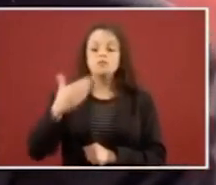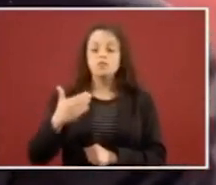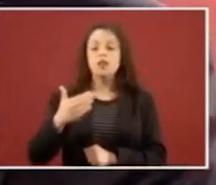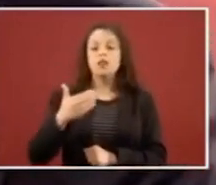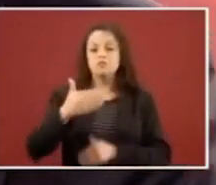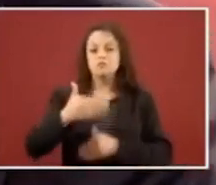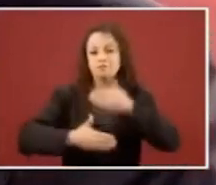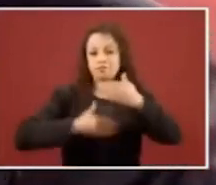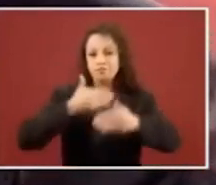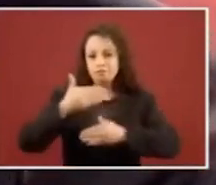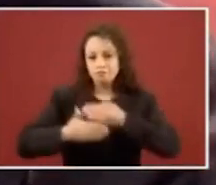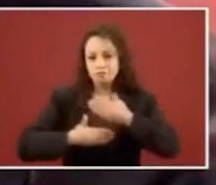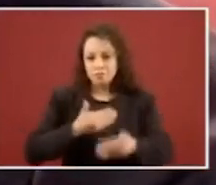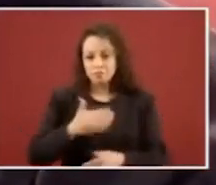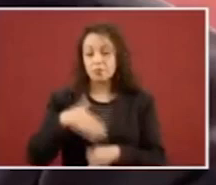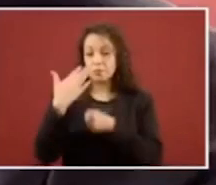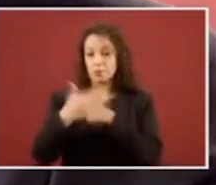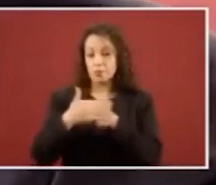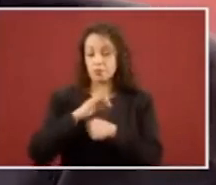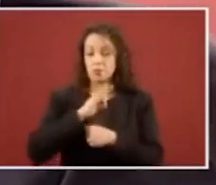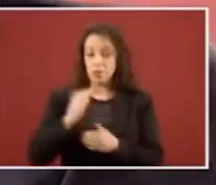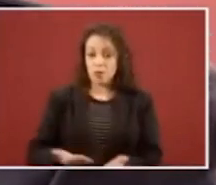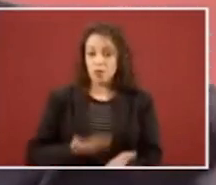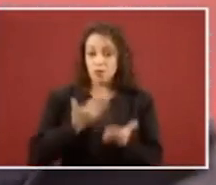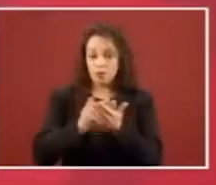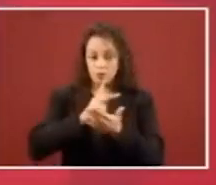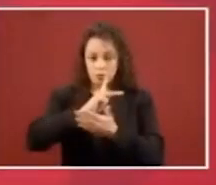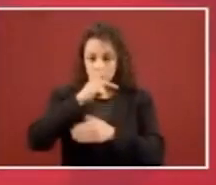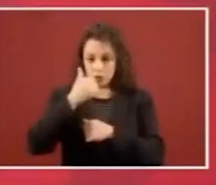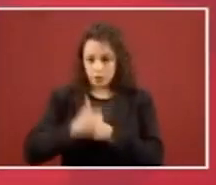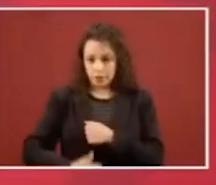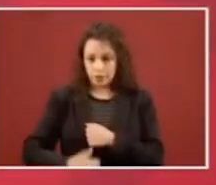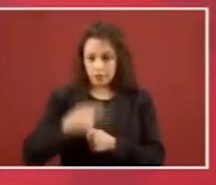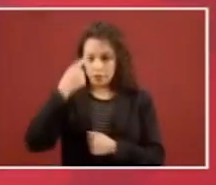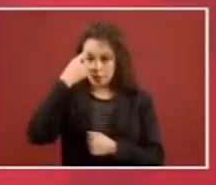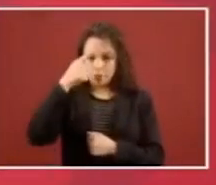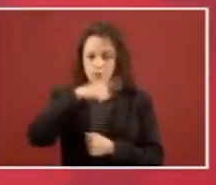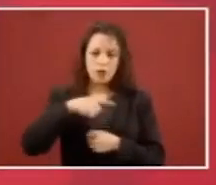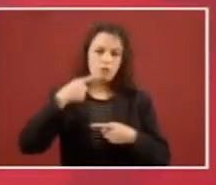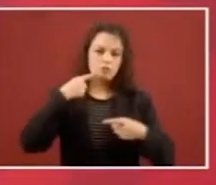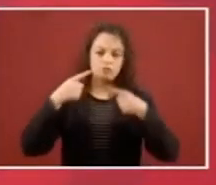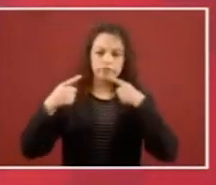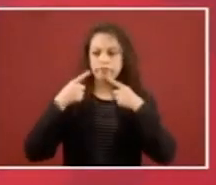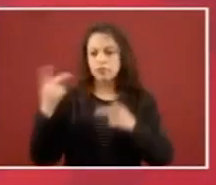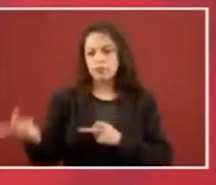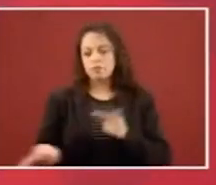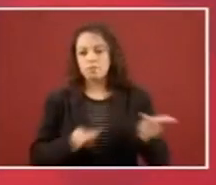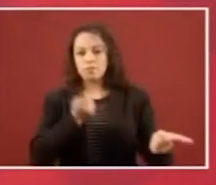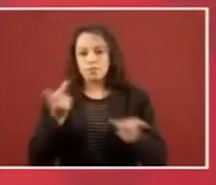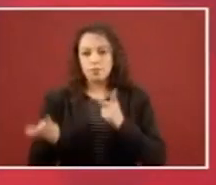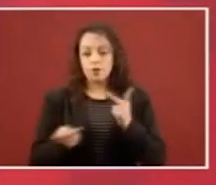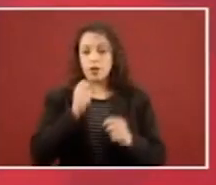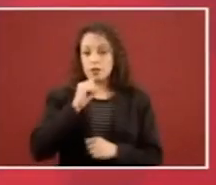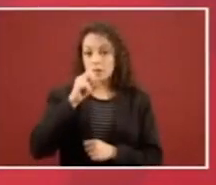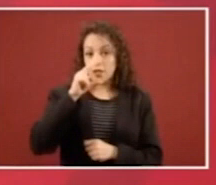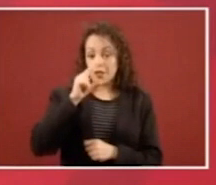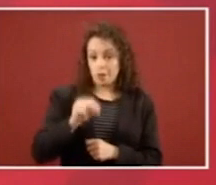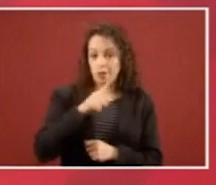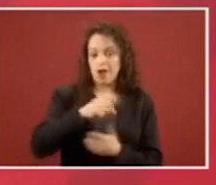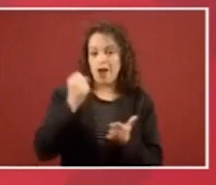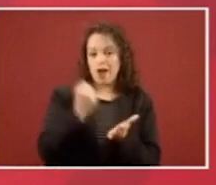se va a presentar un proyecto a discusión, a consulta y aprobación en su